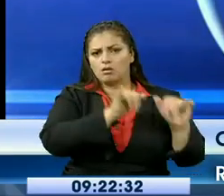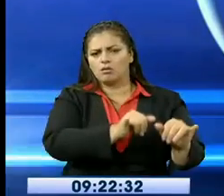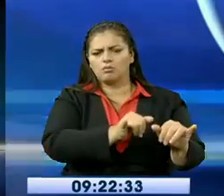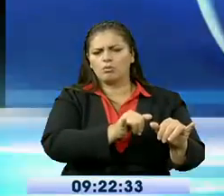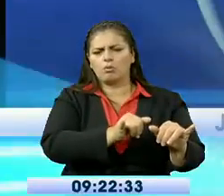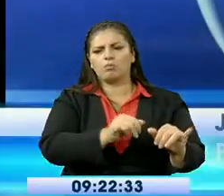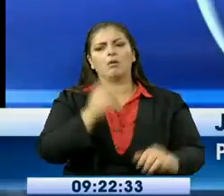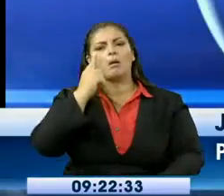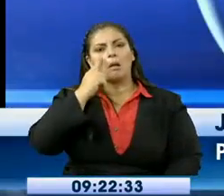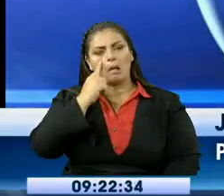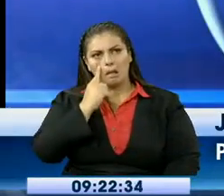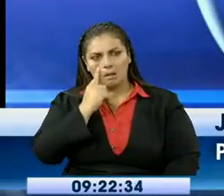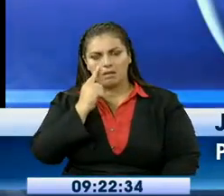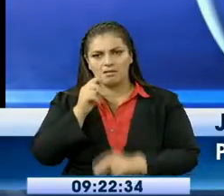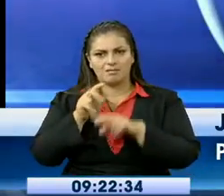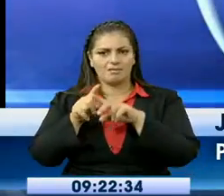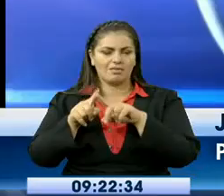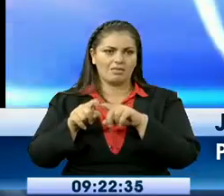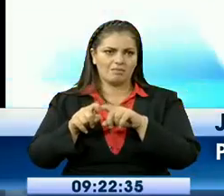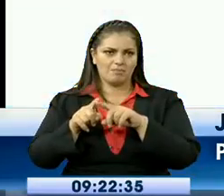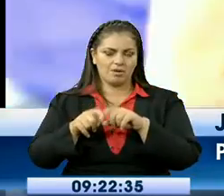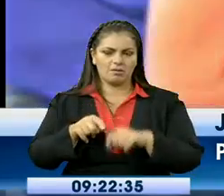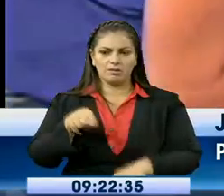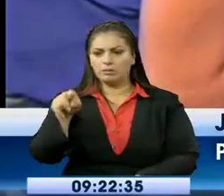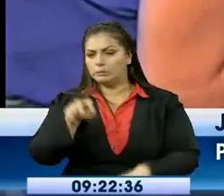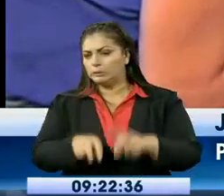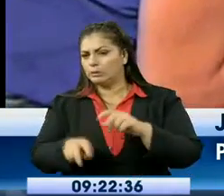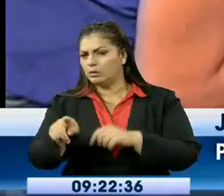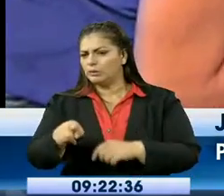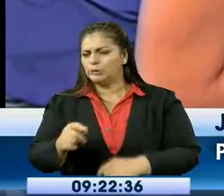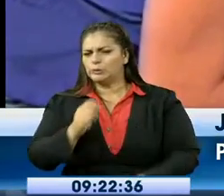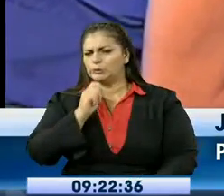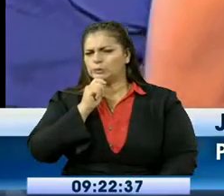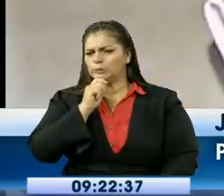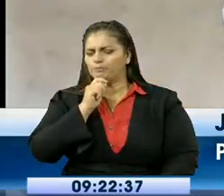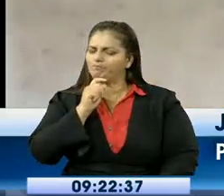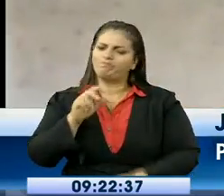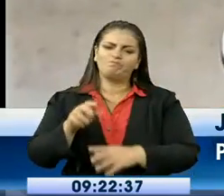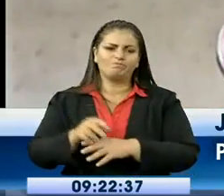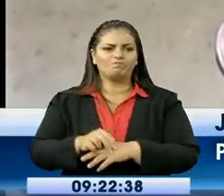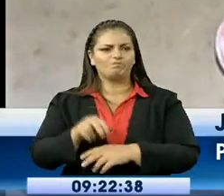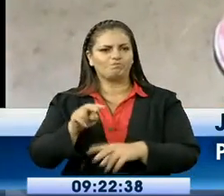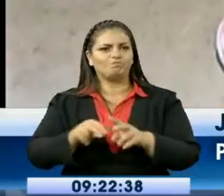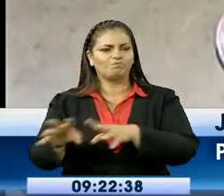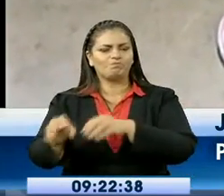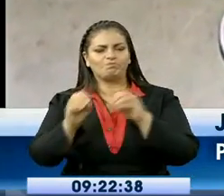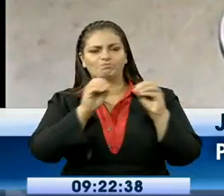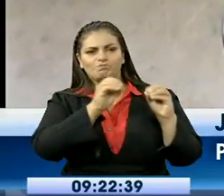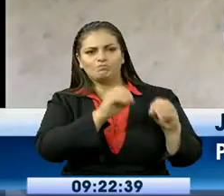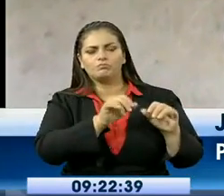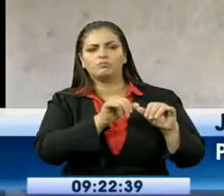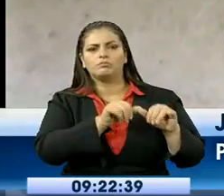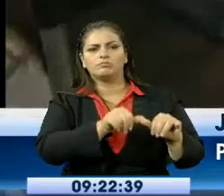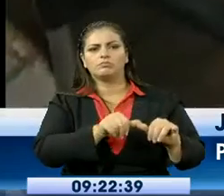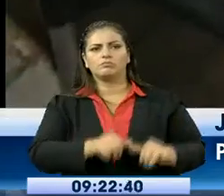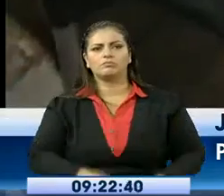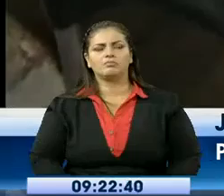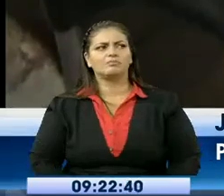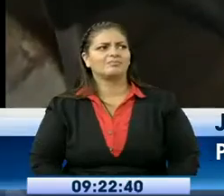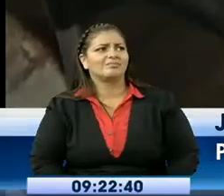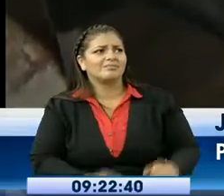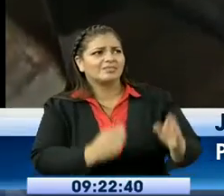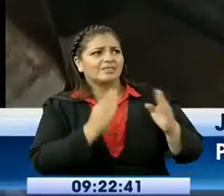inclusión, nosotros los llevaremos al tratamiento residencial. Juan Carlos se siente agradecido por esta oportunidad. Y por mi familia, principalmente